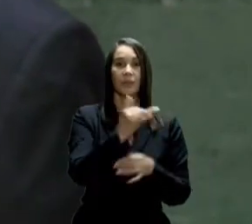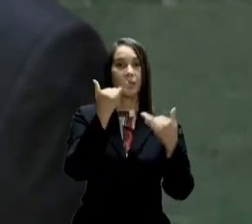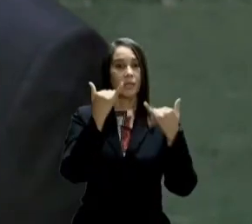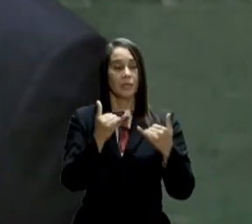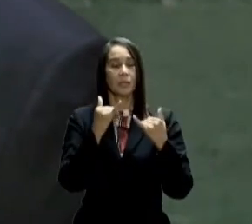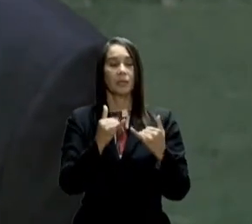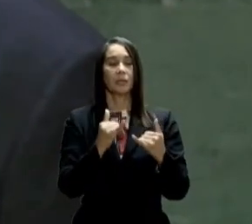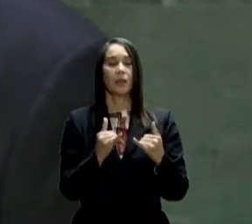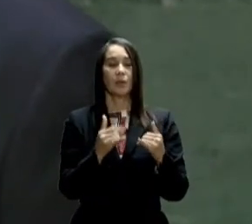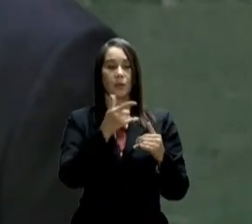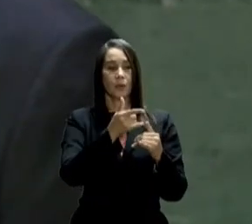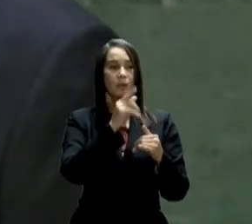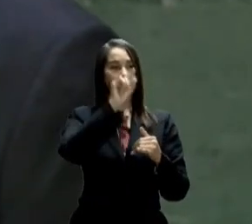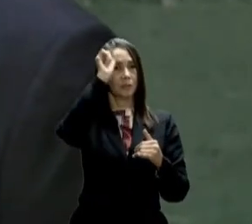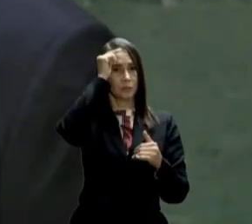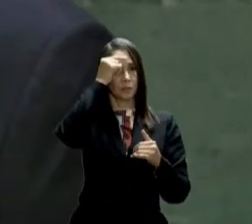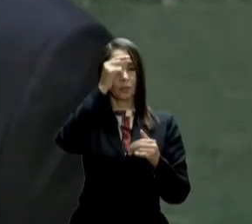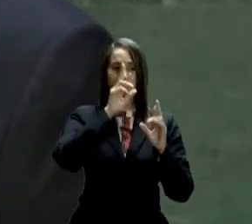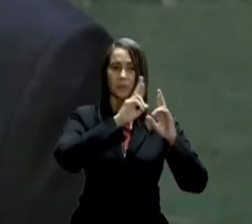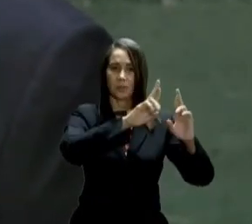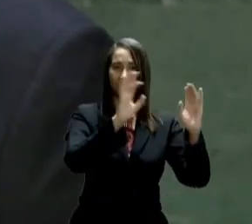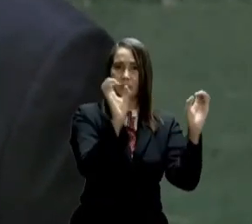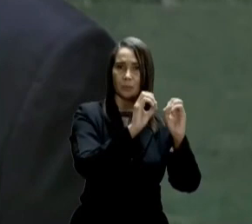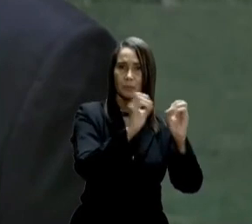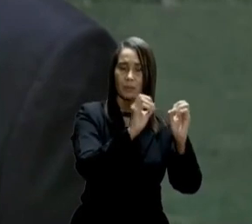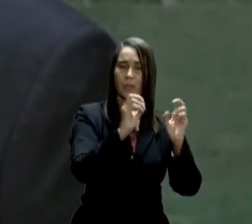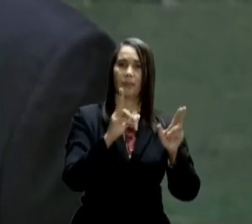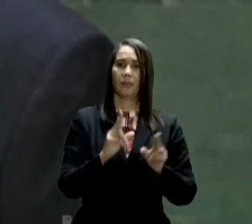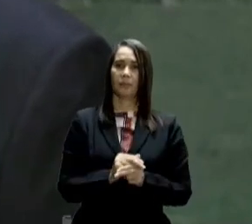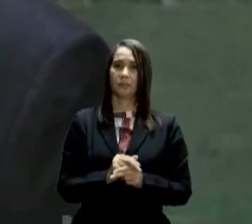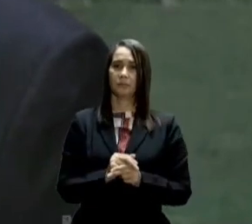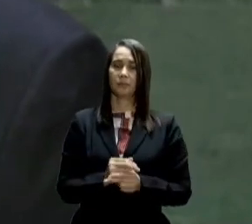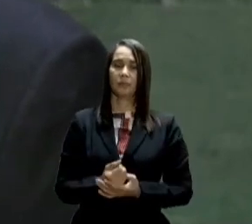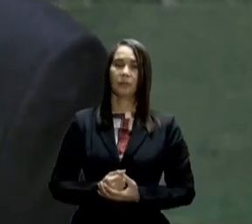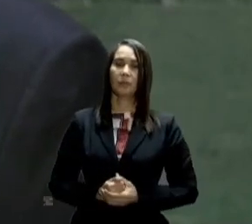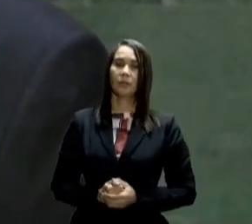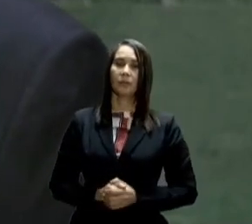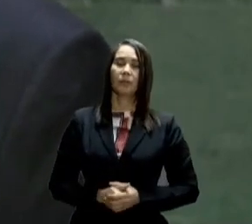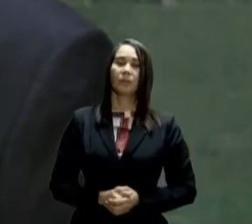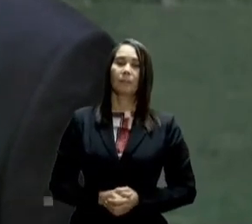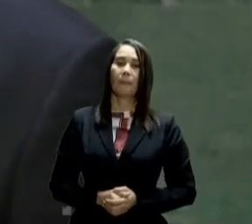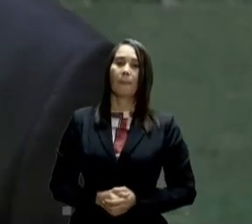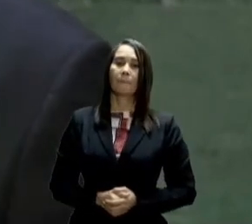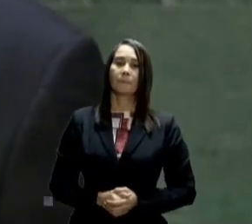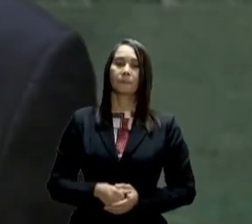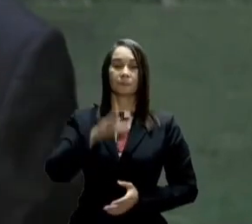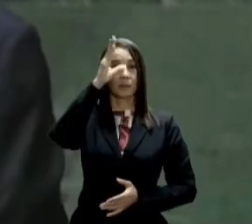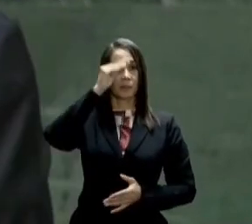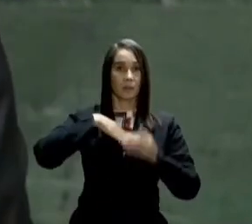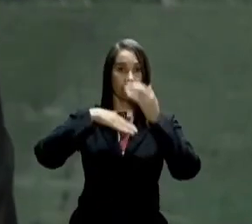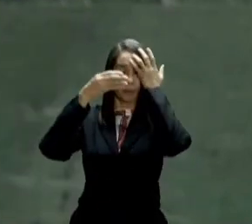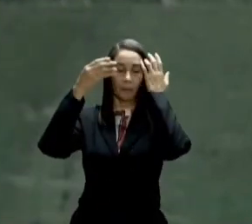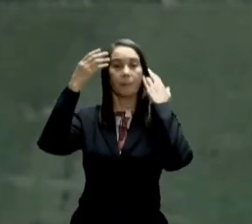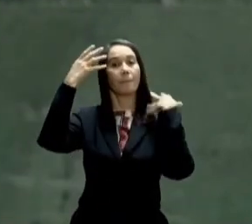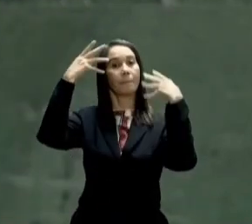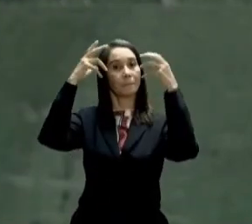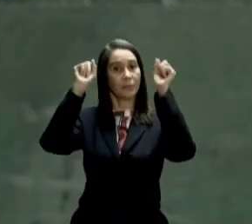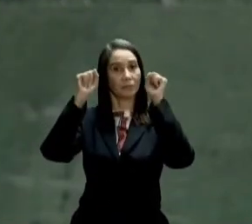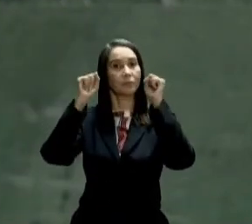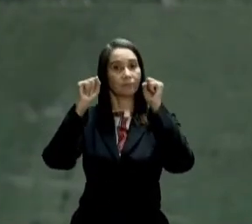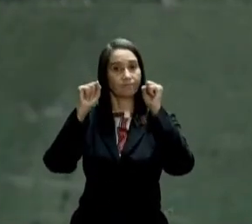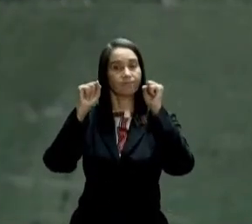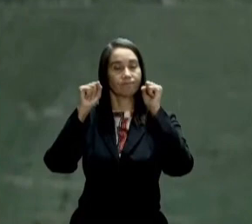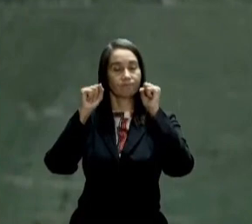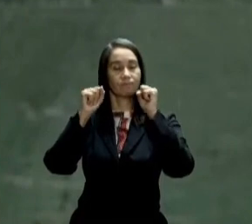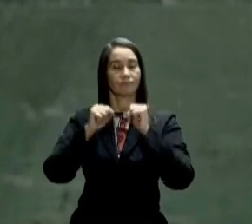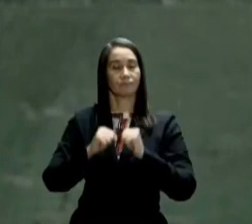también contra la estabilidad de su gobierno y la seguridad de los recursos hídricos. Señor presidente,